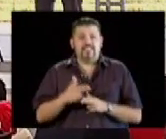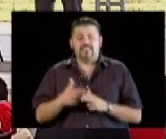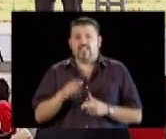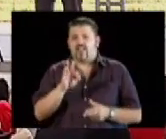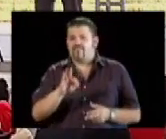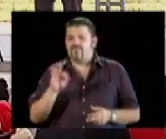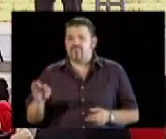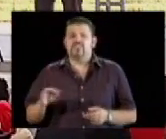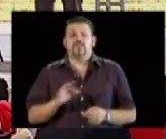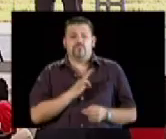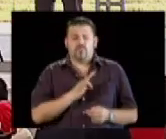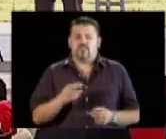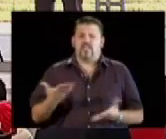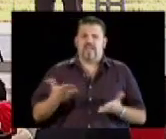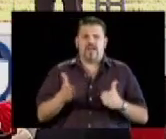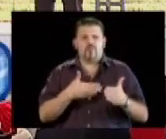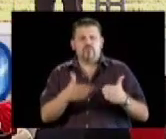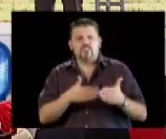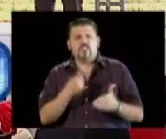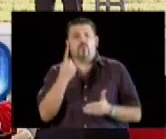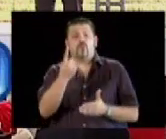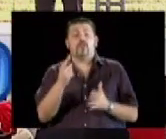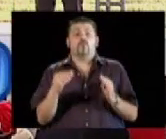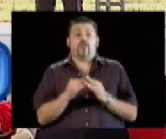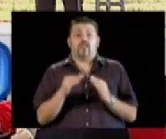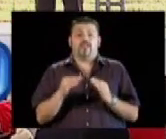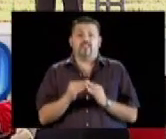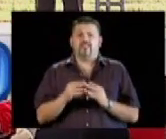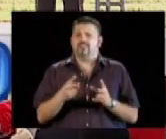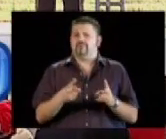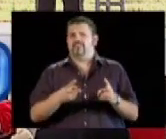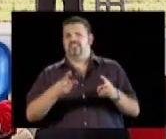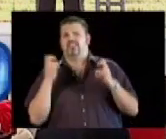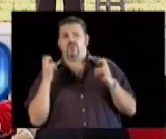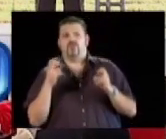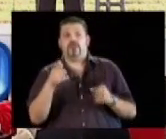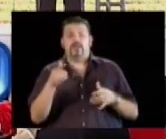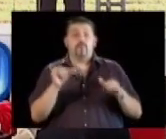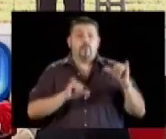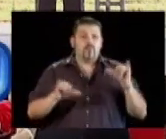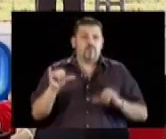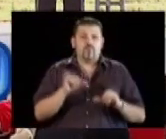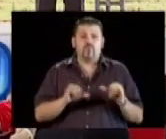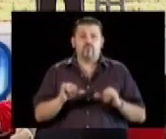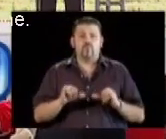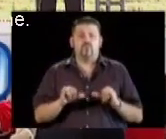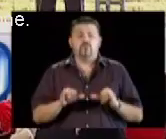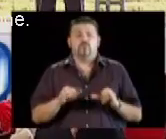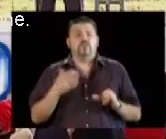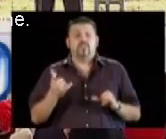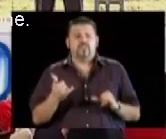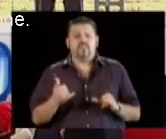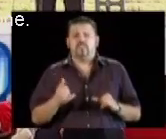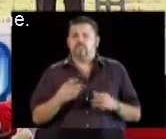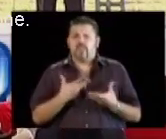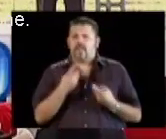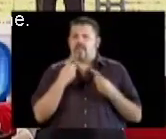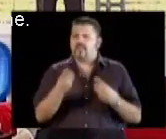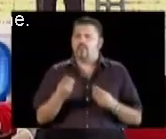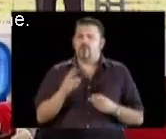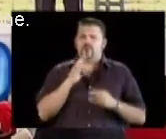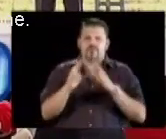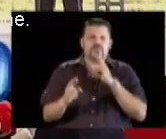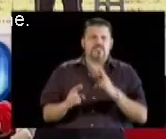era cocinera en una casa, le robaba el producto materialmente a su patrona, empieza a tener resultados hasta que un día le